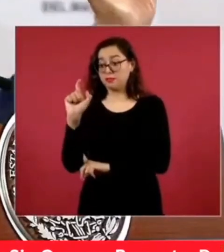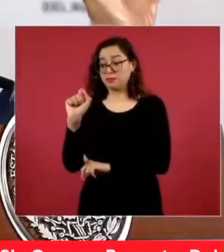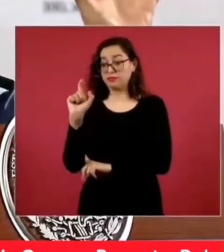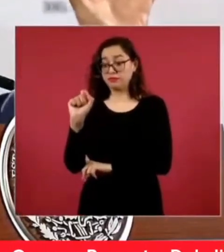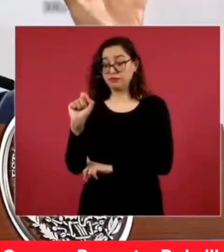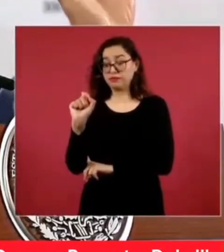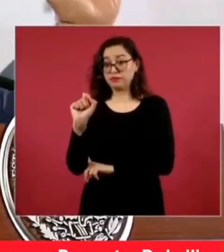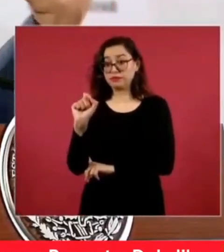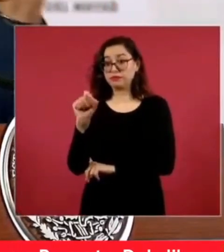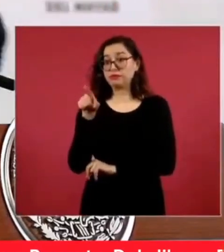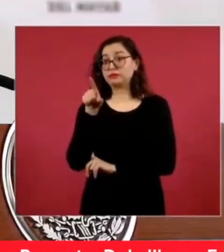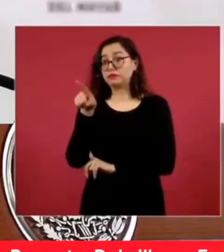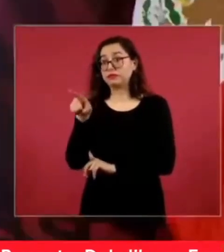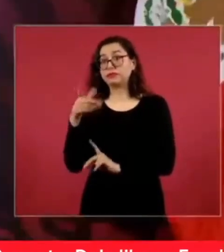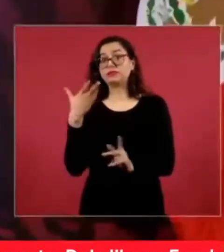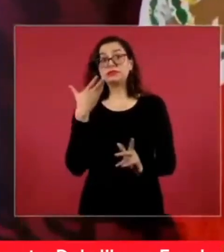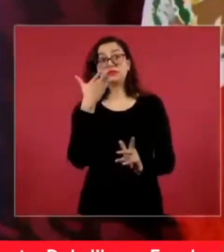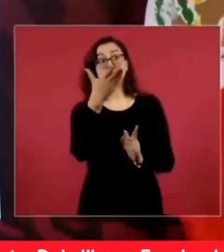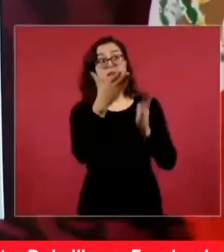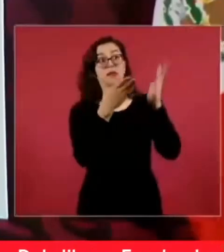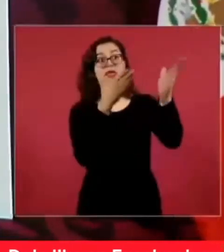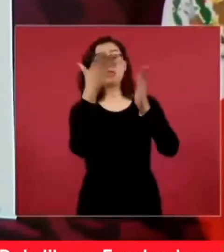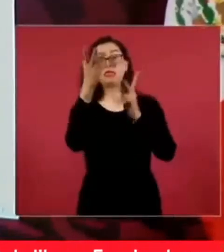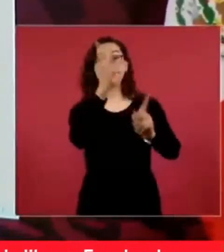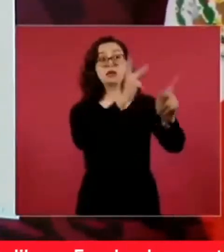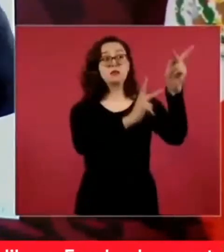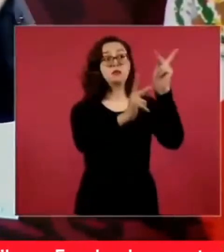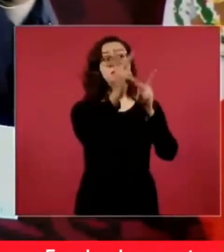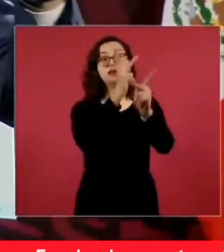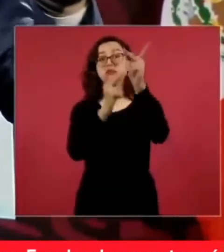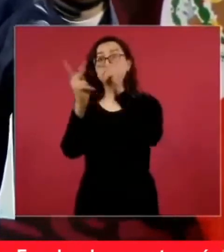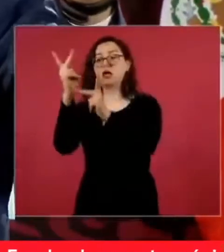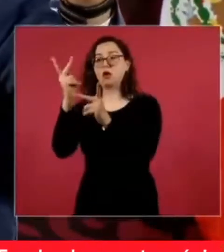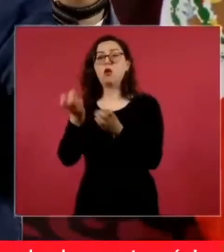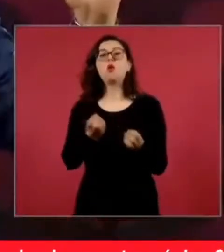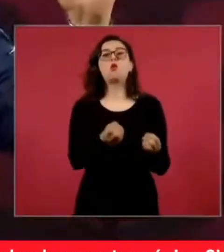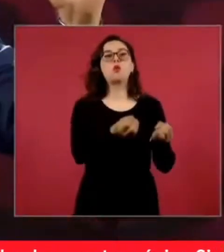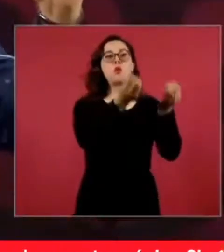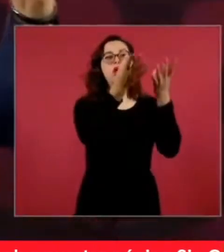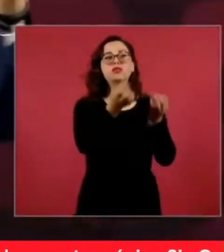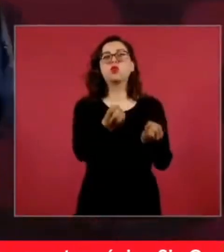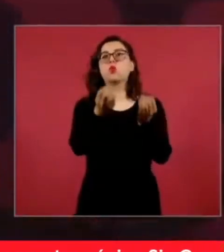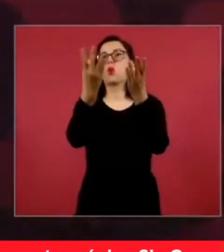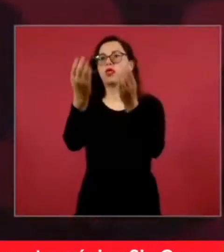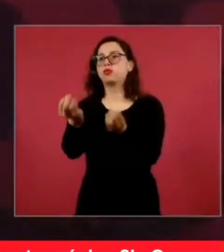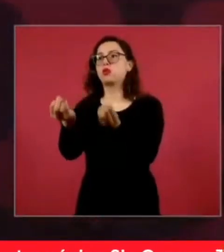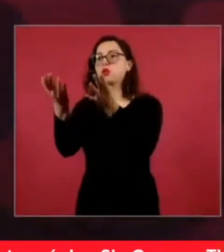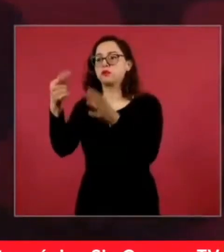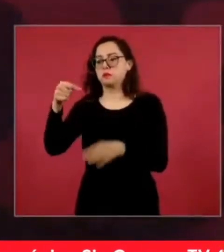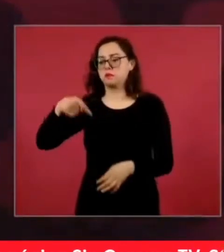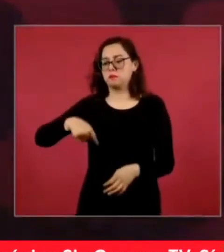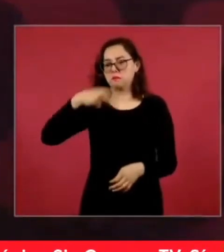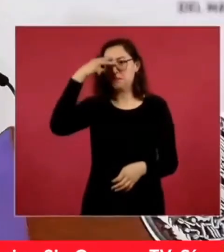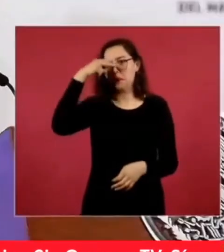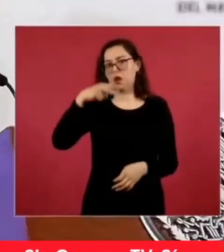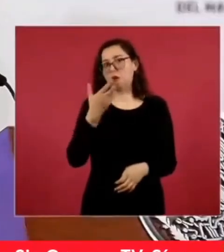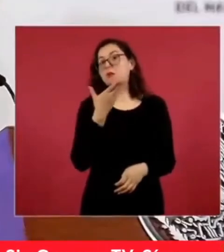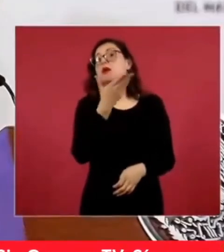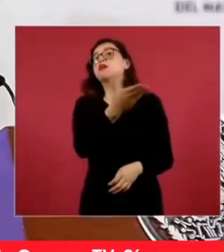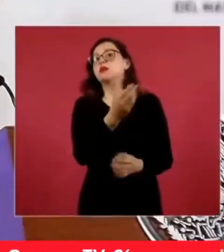de la pandemia para acá y cuánto se endeudó México.